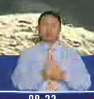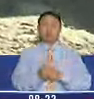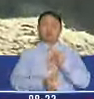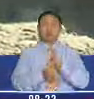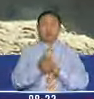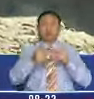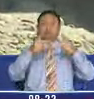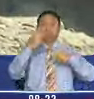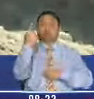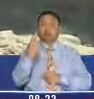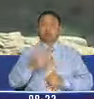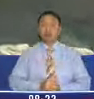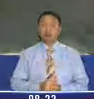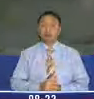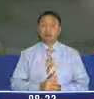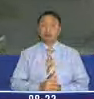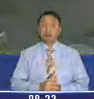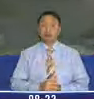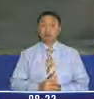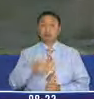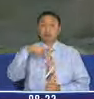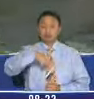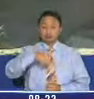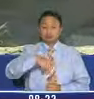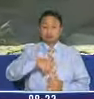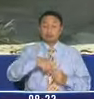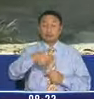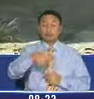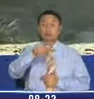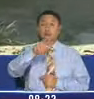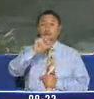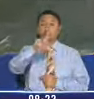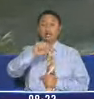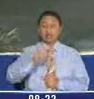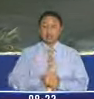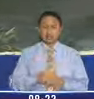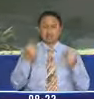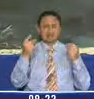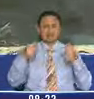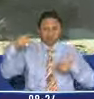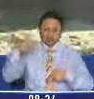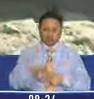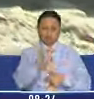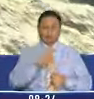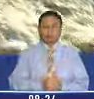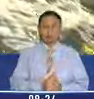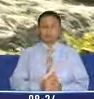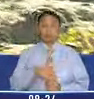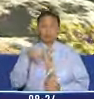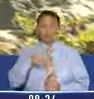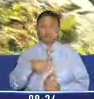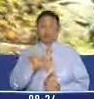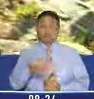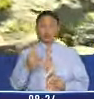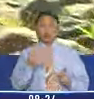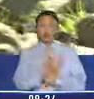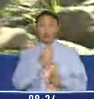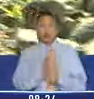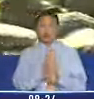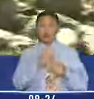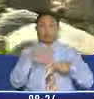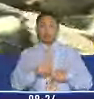1. De aquí se bajan al Valle de los Chillos y bajan a toda velocidad. Aquí hay que tener mucho cuidado porque bajan